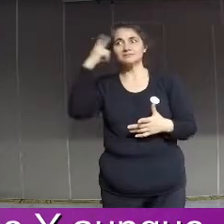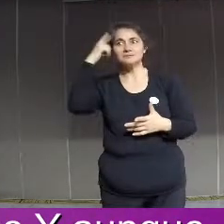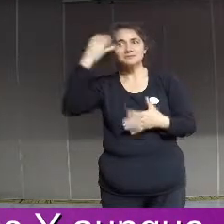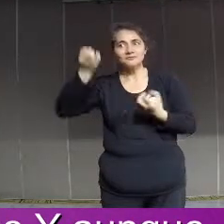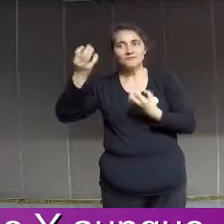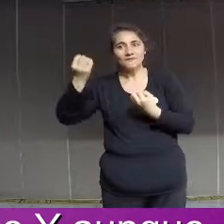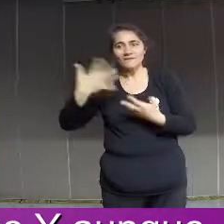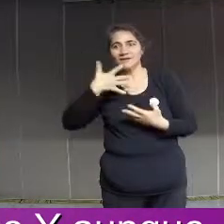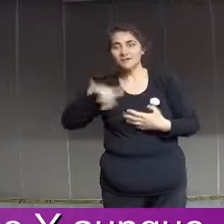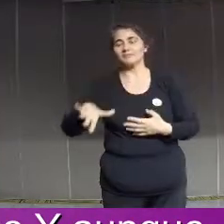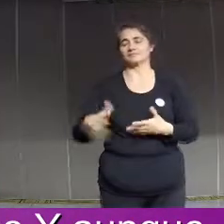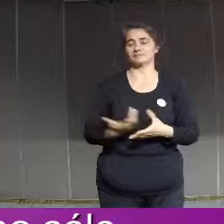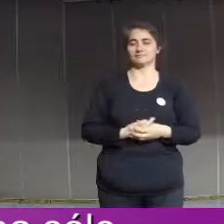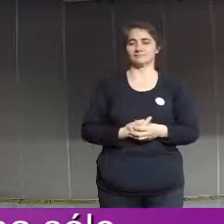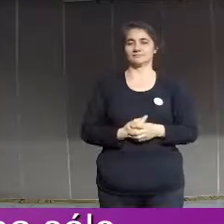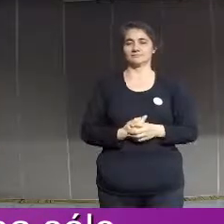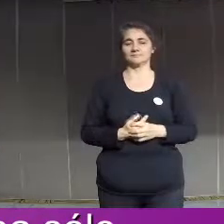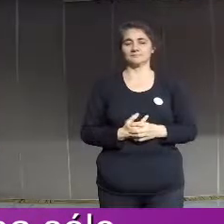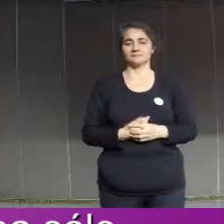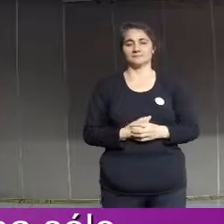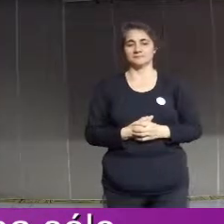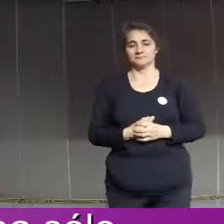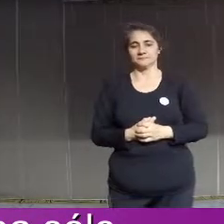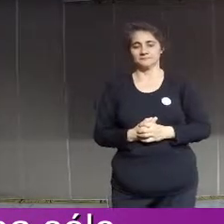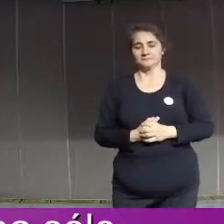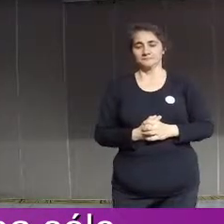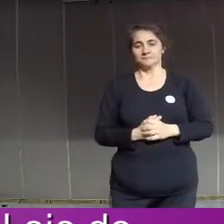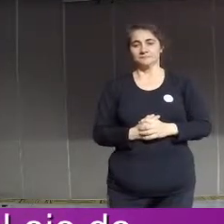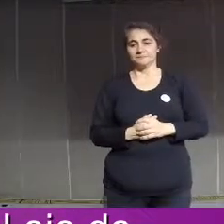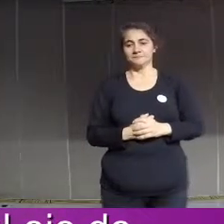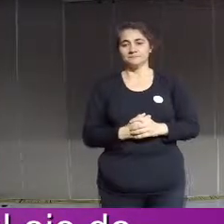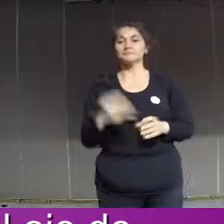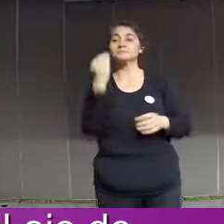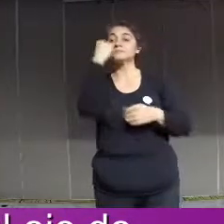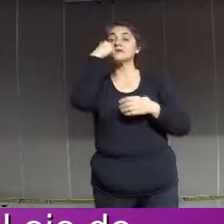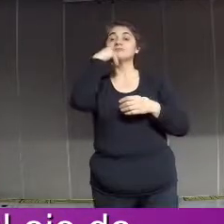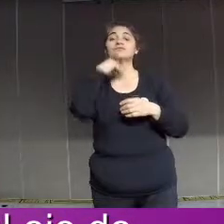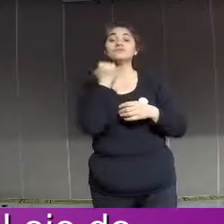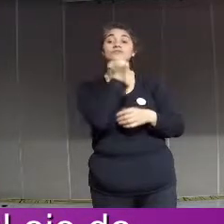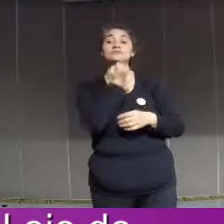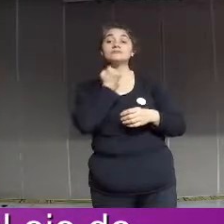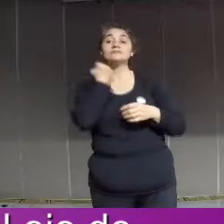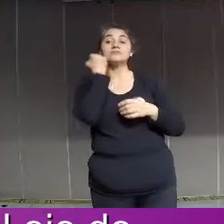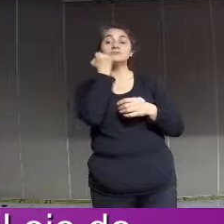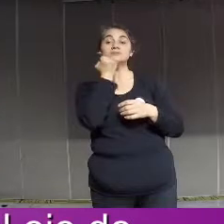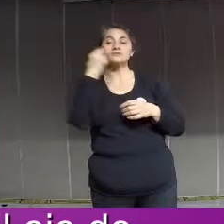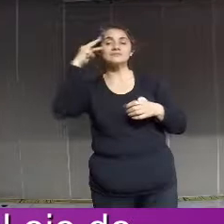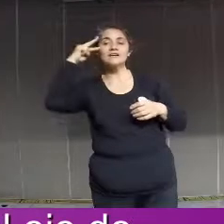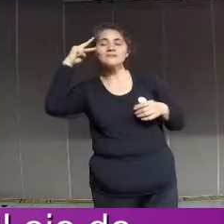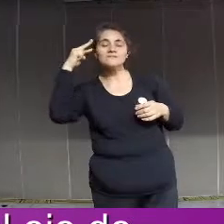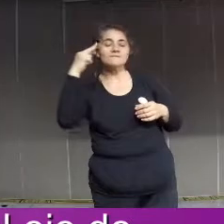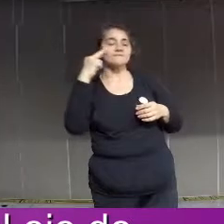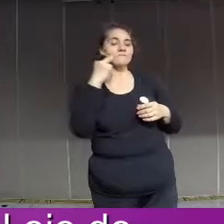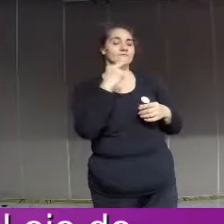de estas conferencias. Entonces, la videodeglución, ¿qué va a hacer? Visualiza la función para determinar las pautas de